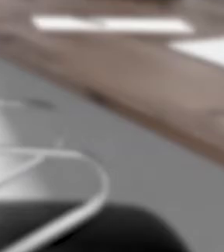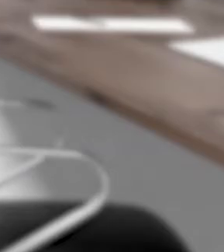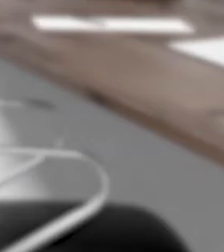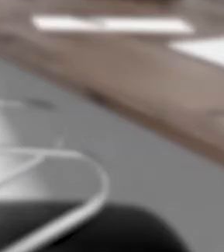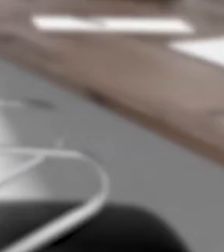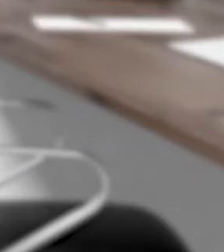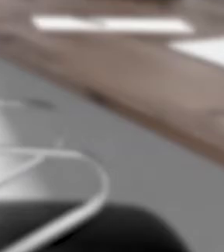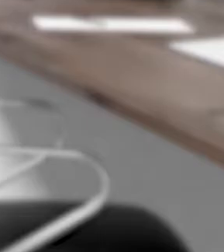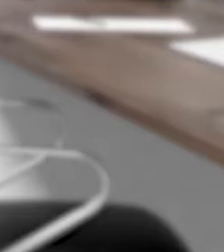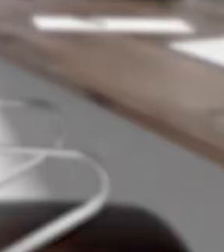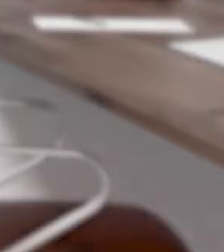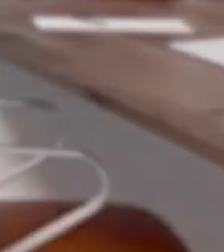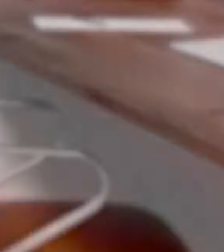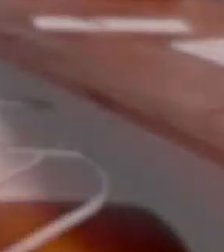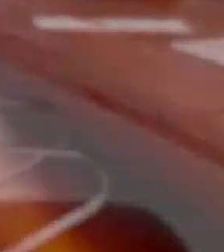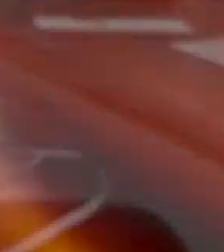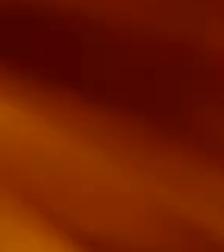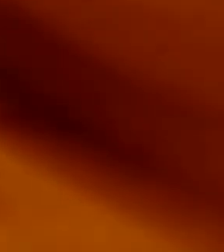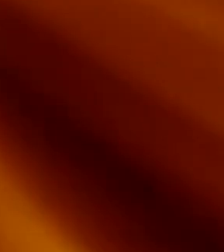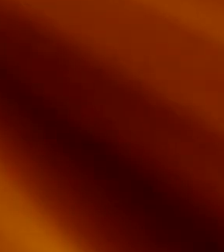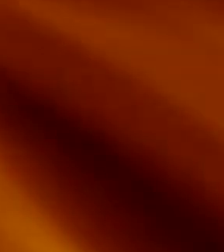porque iniciamos.